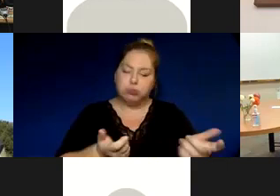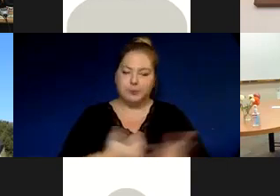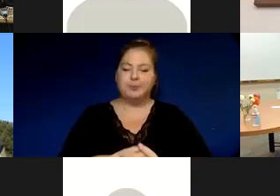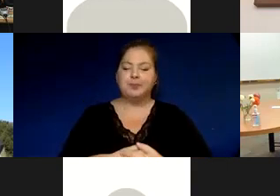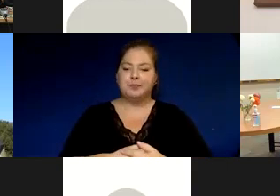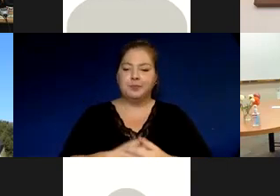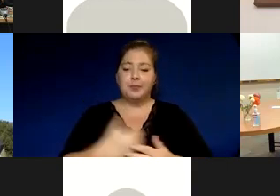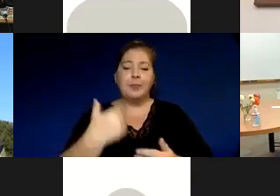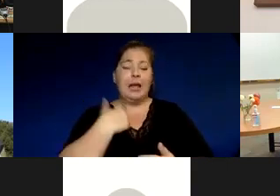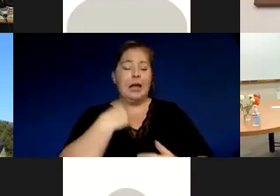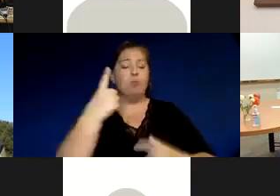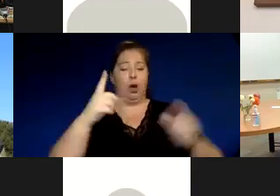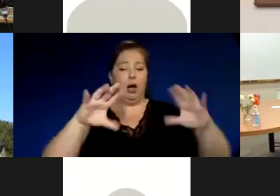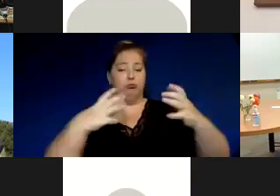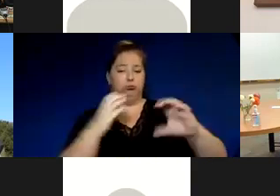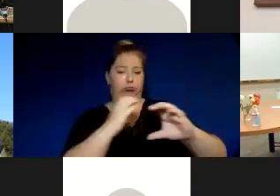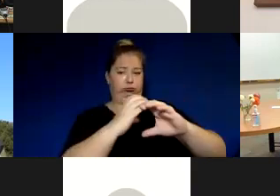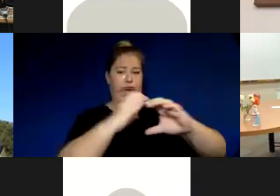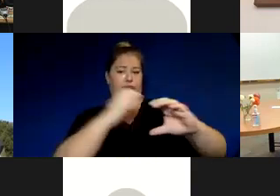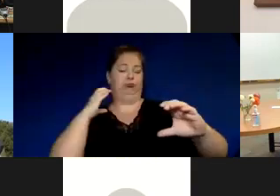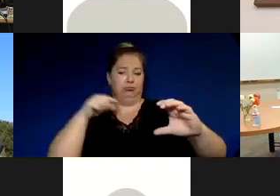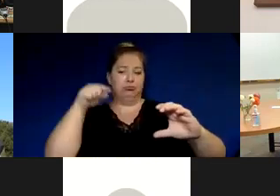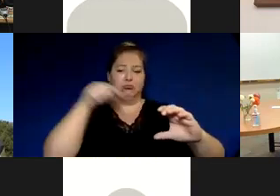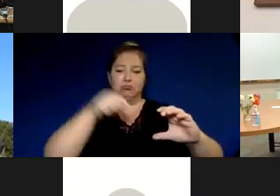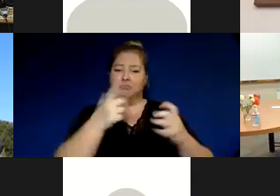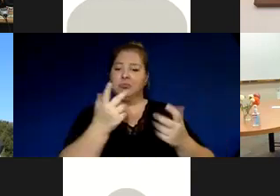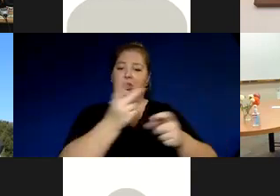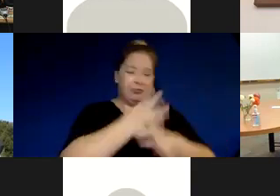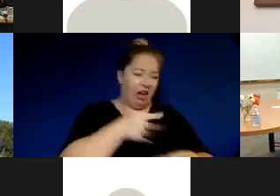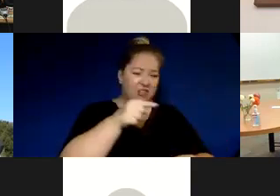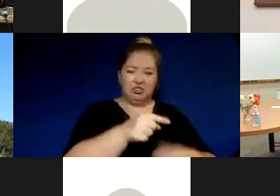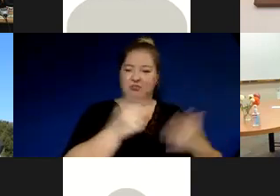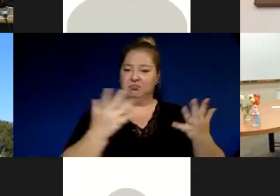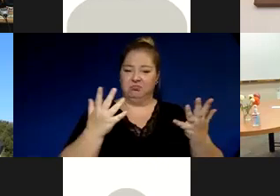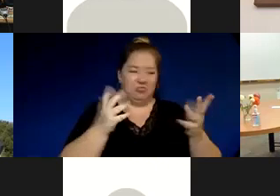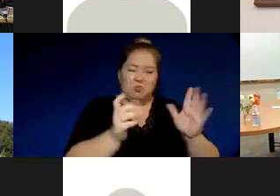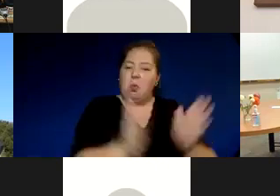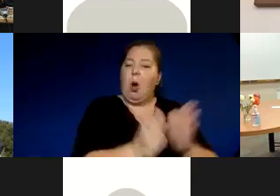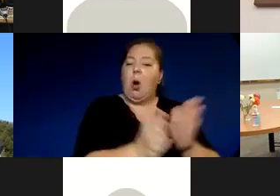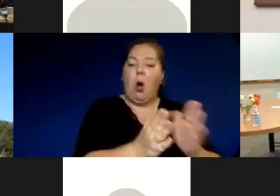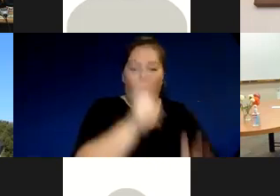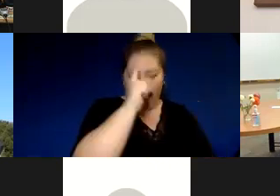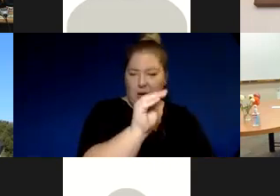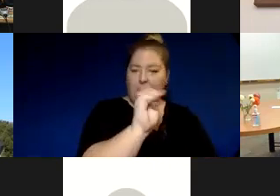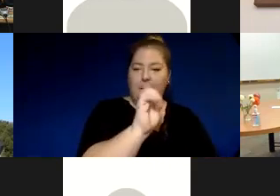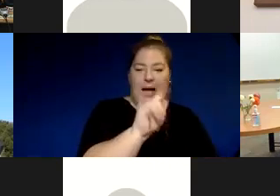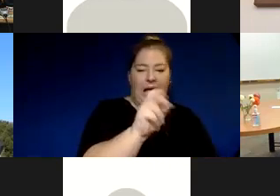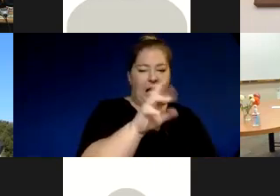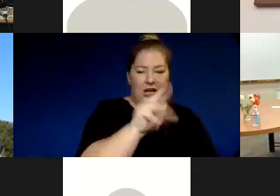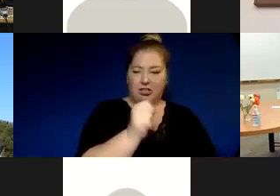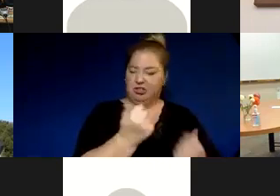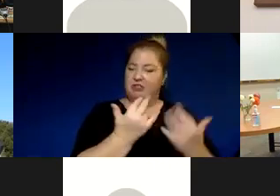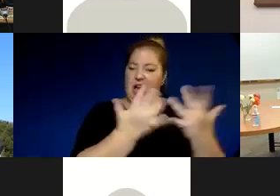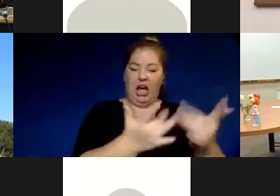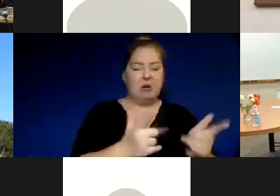con camiones de bomberos, un supervisor que está a cargo de eso, y anticipamos que